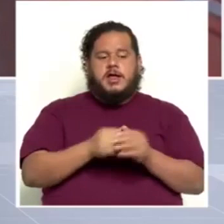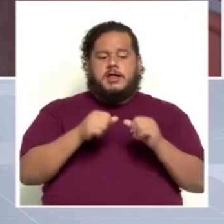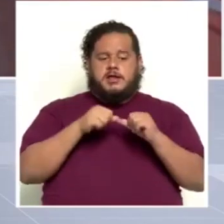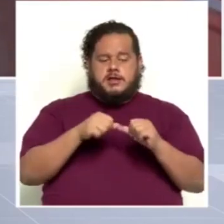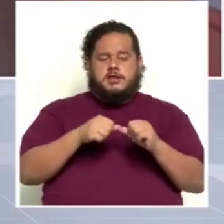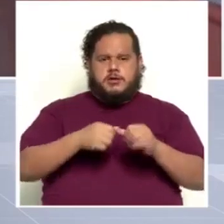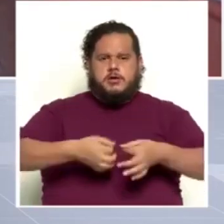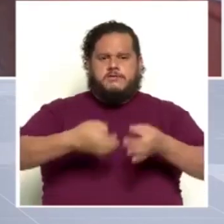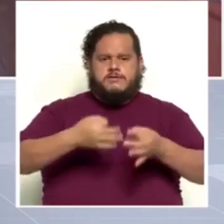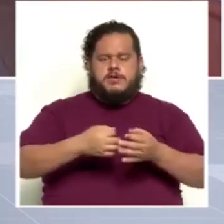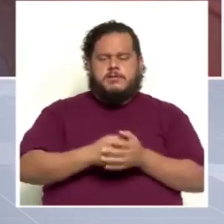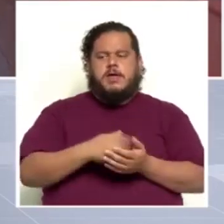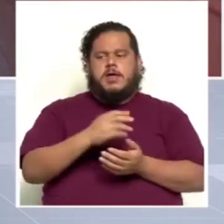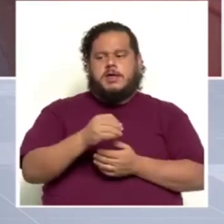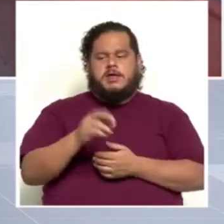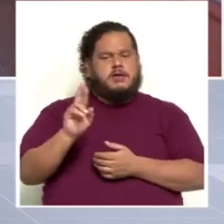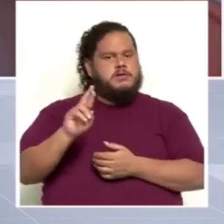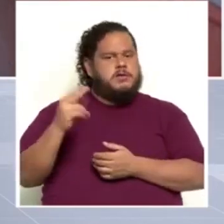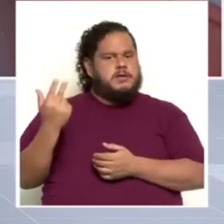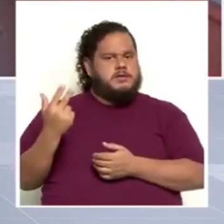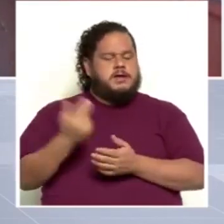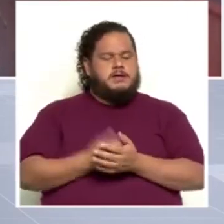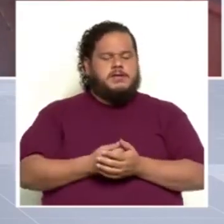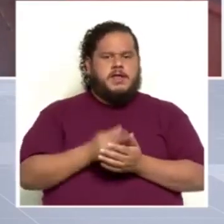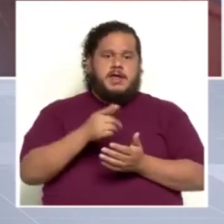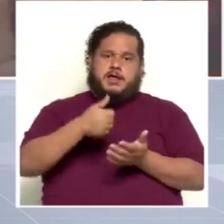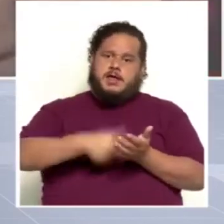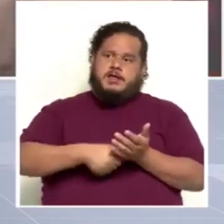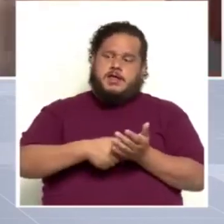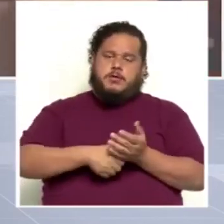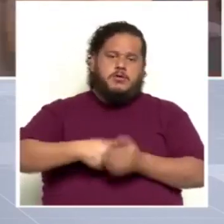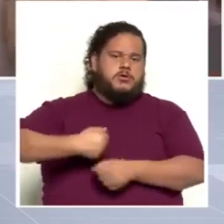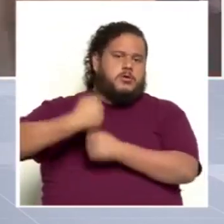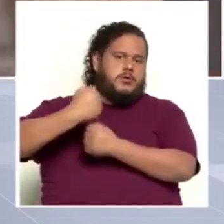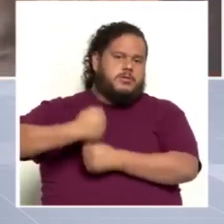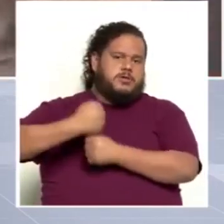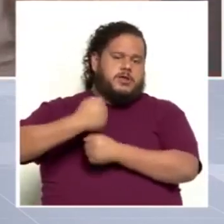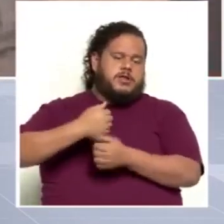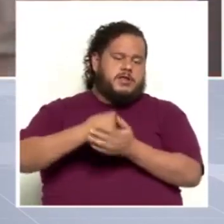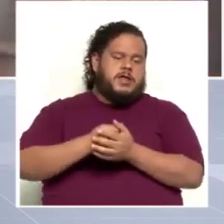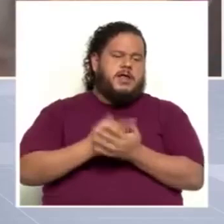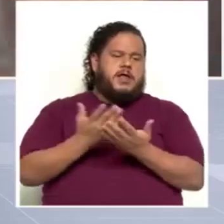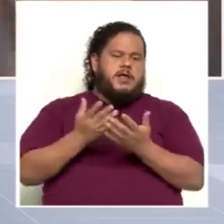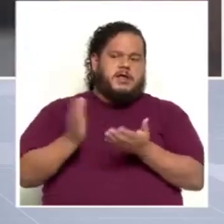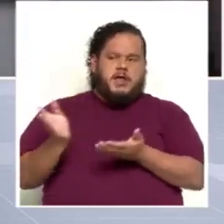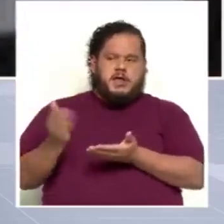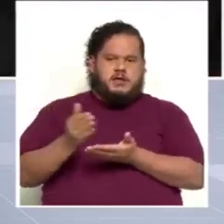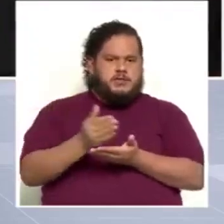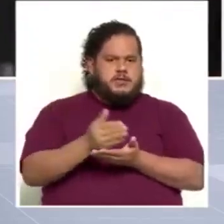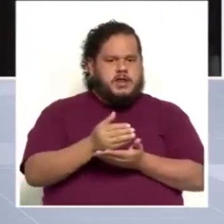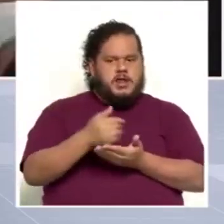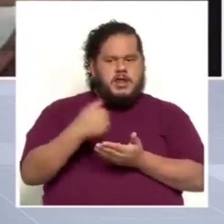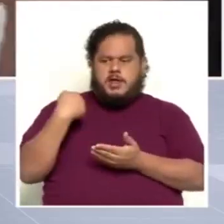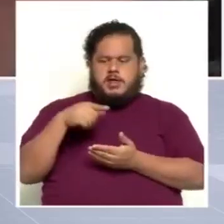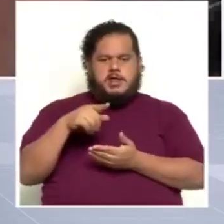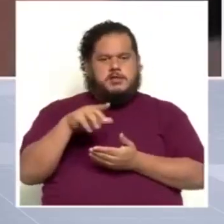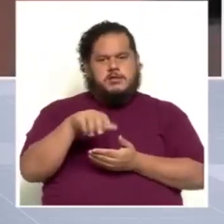y en el caso de don Rodrigo Chávez, básicamente ese voto protesta que ha ido aglutinando en estos meses de